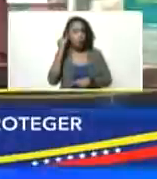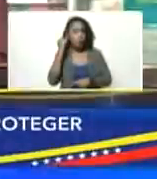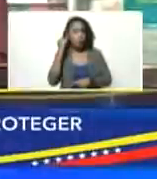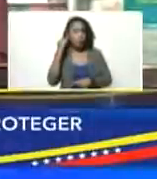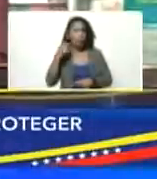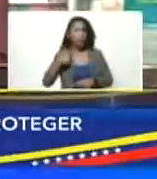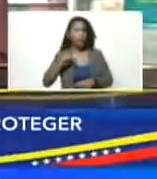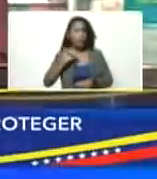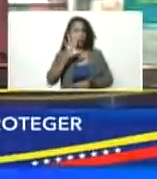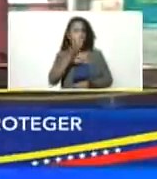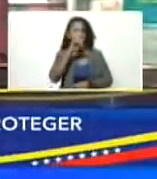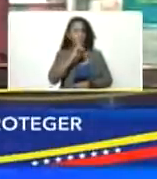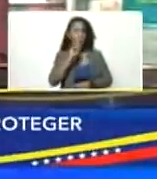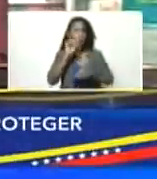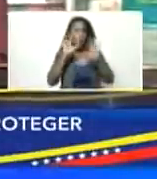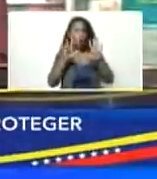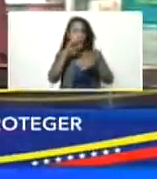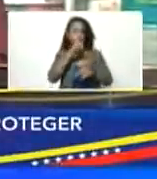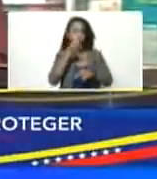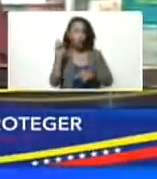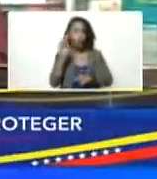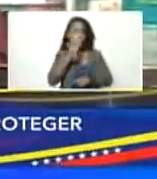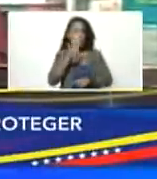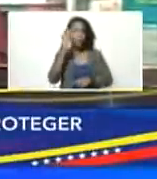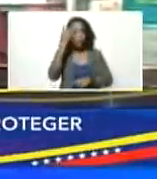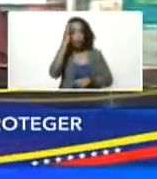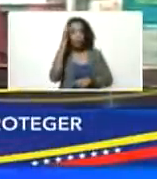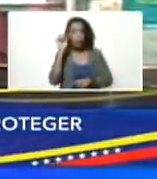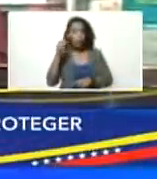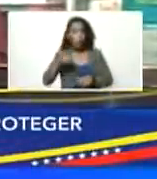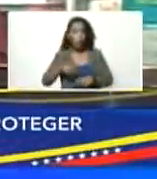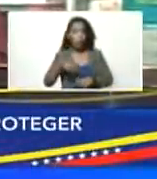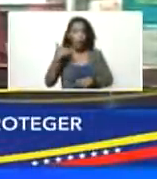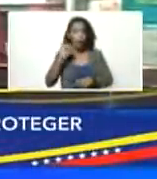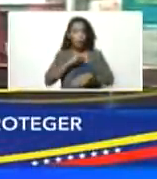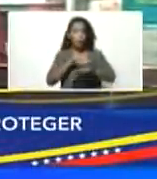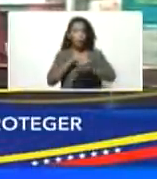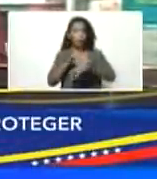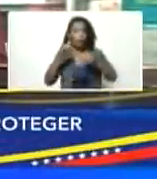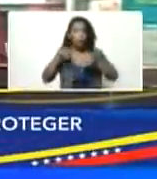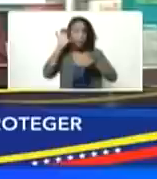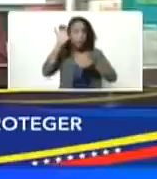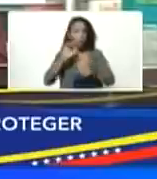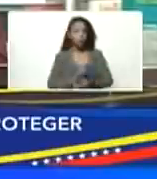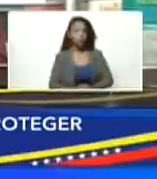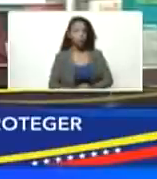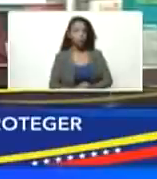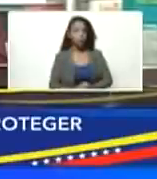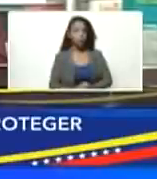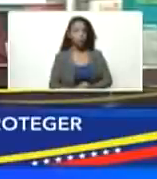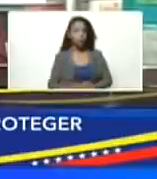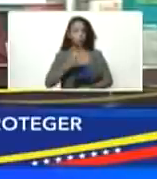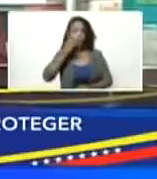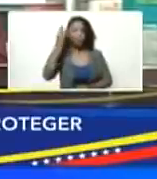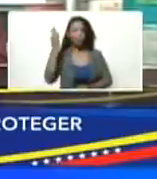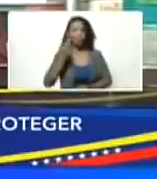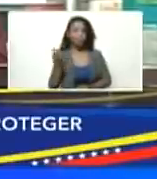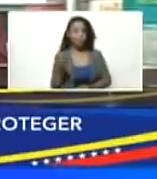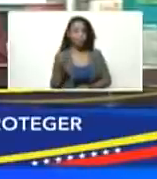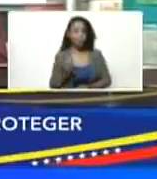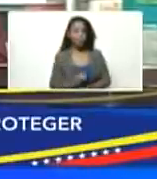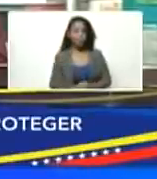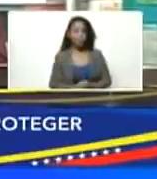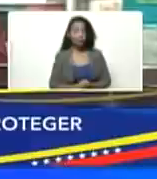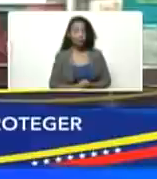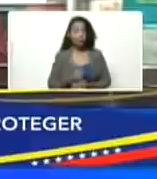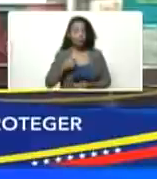tenían 5 años, 8 años, el 4 de febrero, y hoy son ministras del país? De verdad,